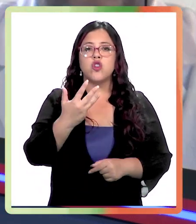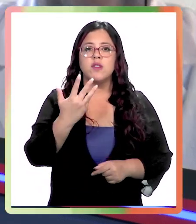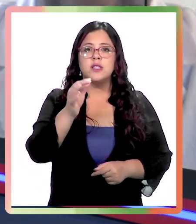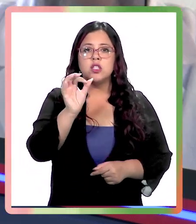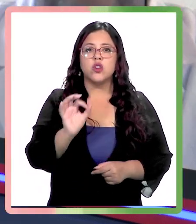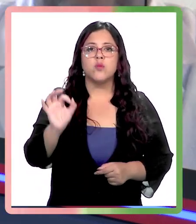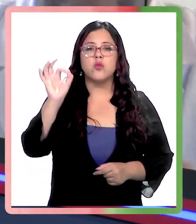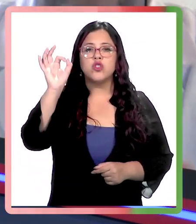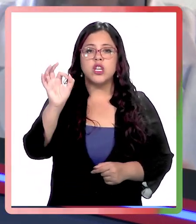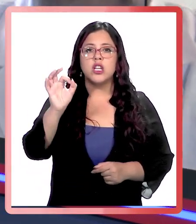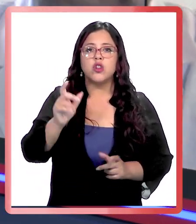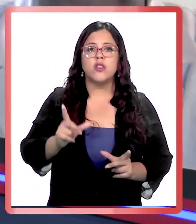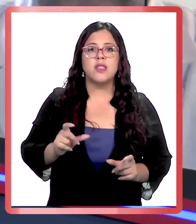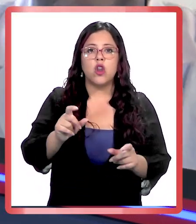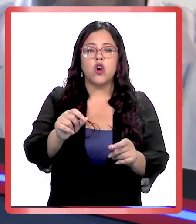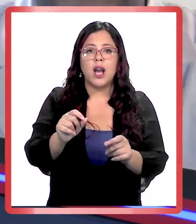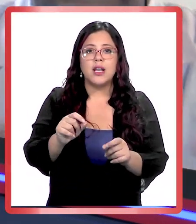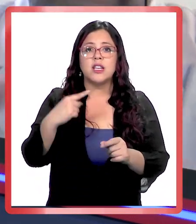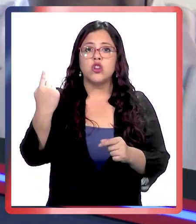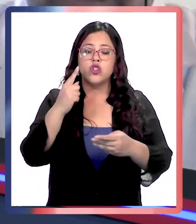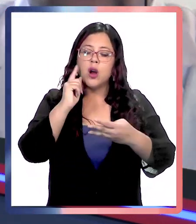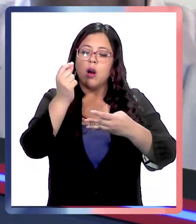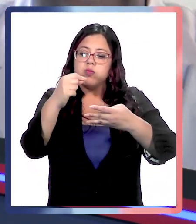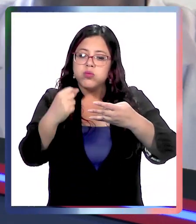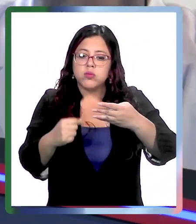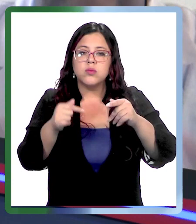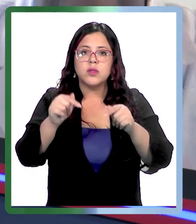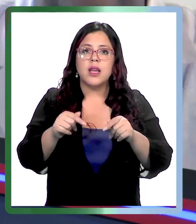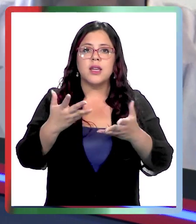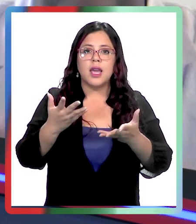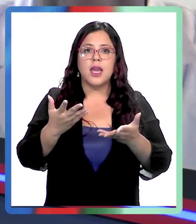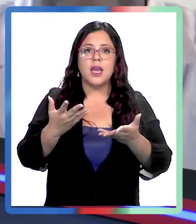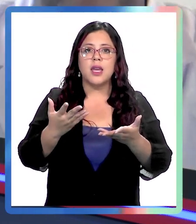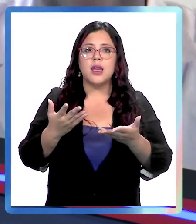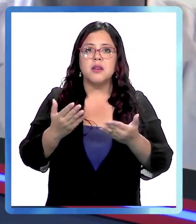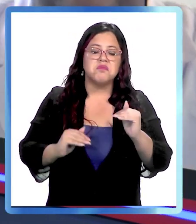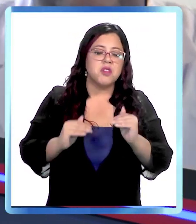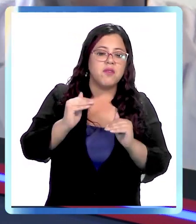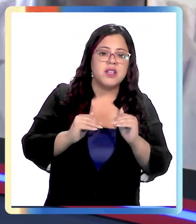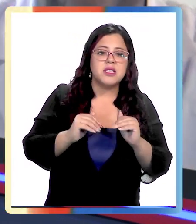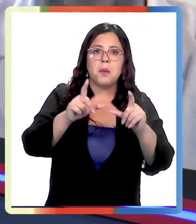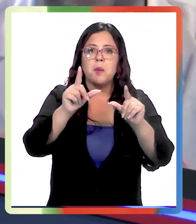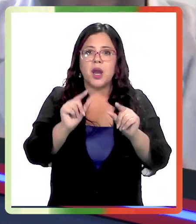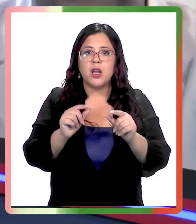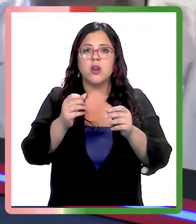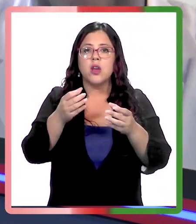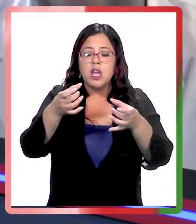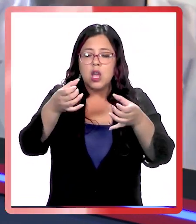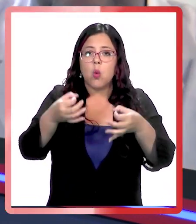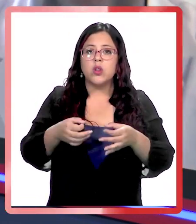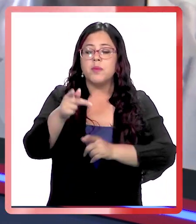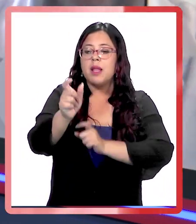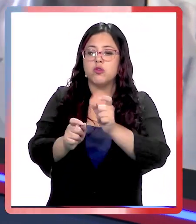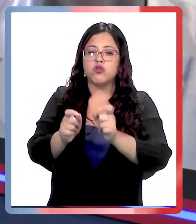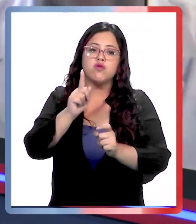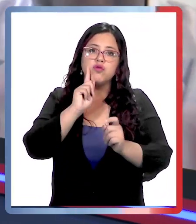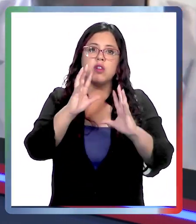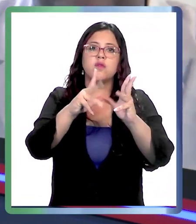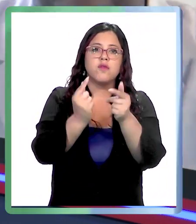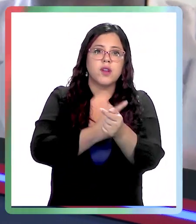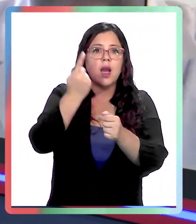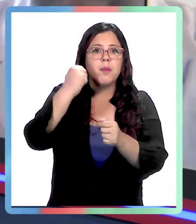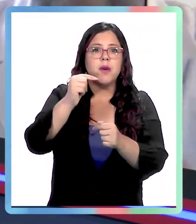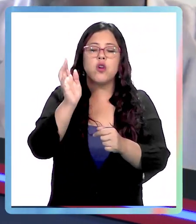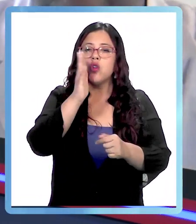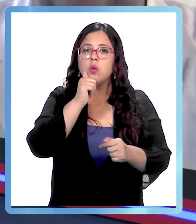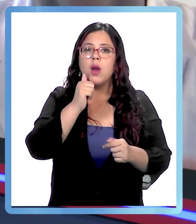que son dos enfermedades hereditarias, autosómicas dominantes, es decir, que se transmiten en todas las generaciones,